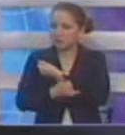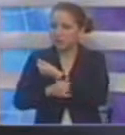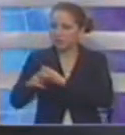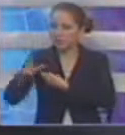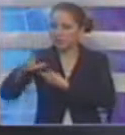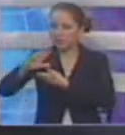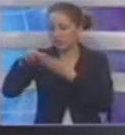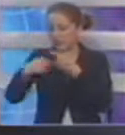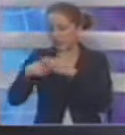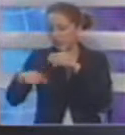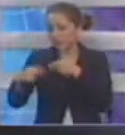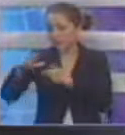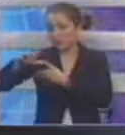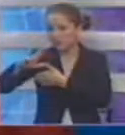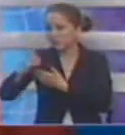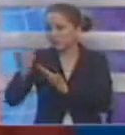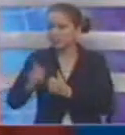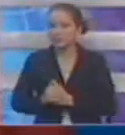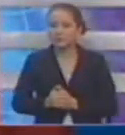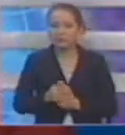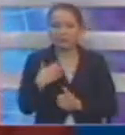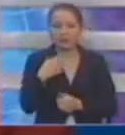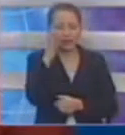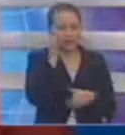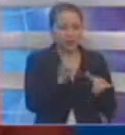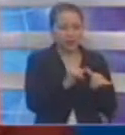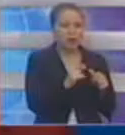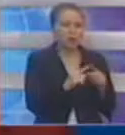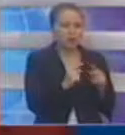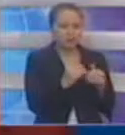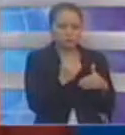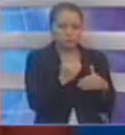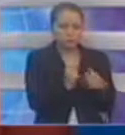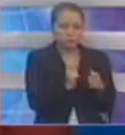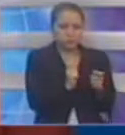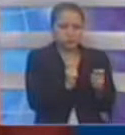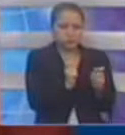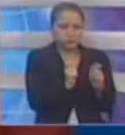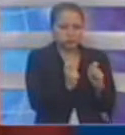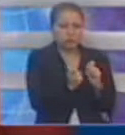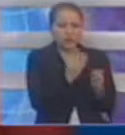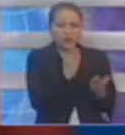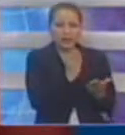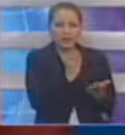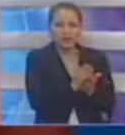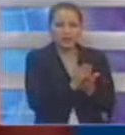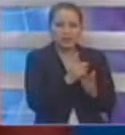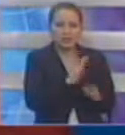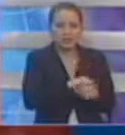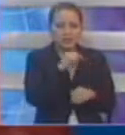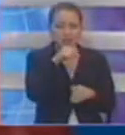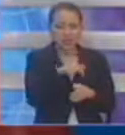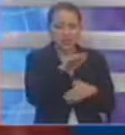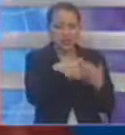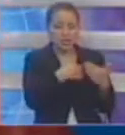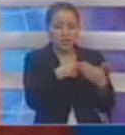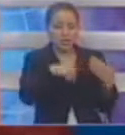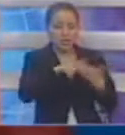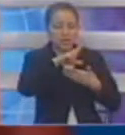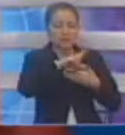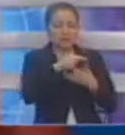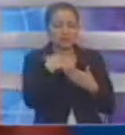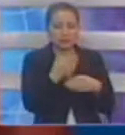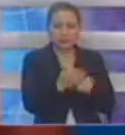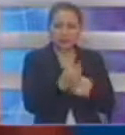Se sigue viviendo, pero yo creo que estamos terminando esta oleada inicial muy fuerte del populismo en América Latina, con todo lo que está ocurriendo en los países